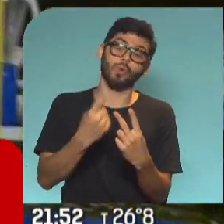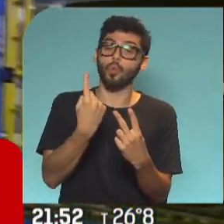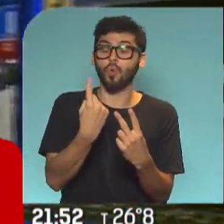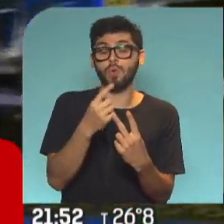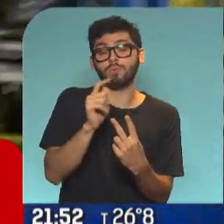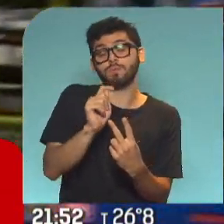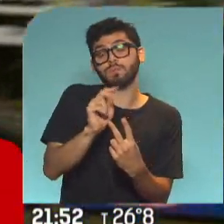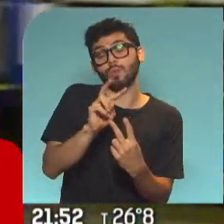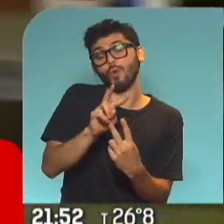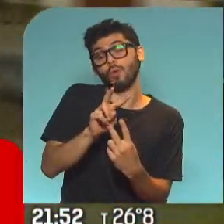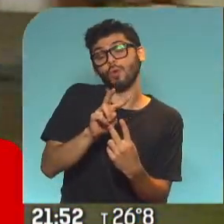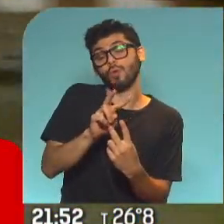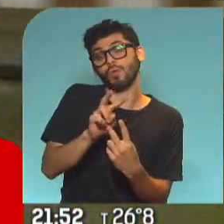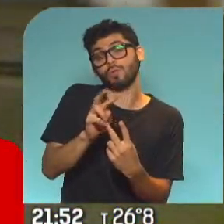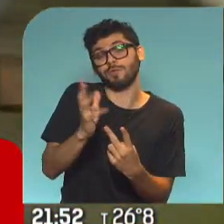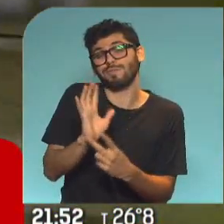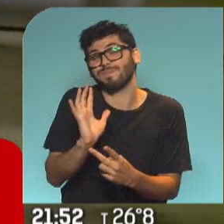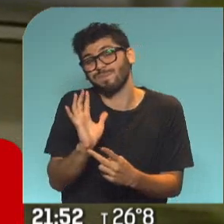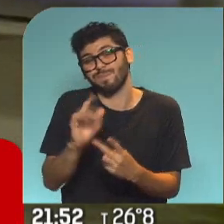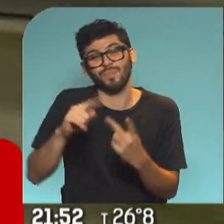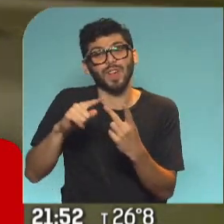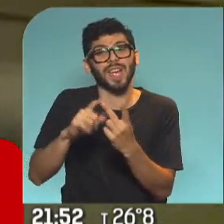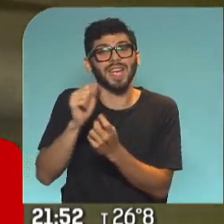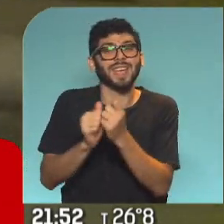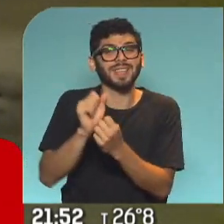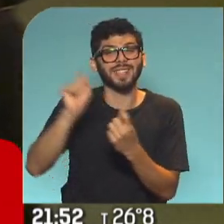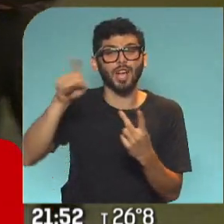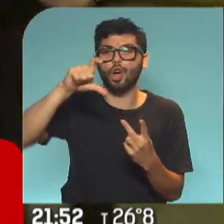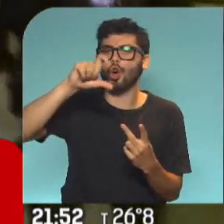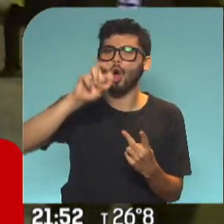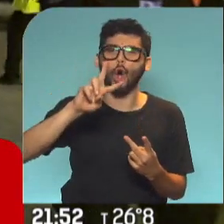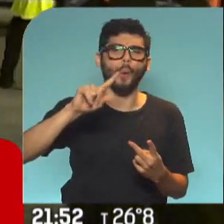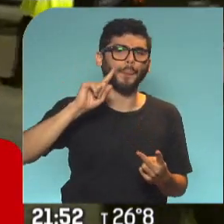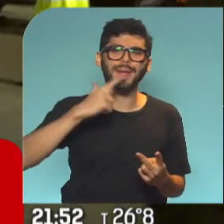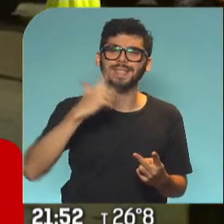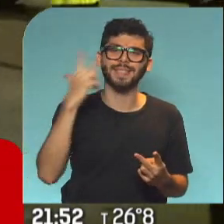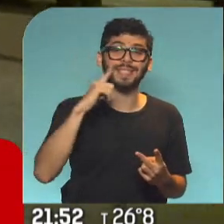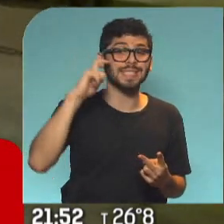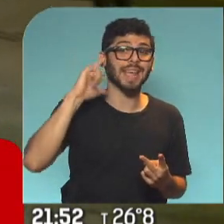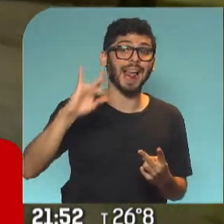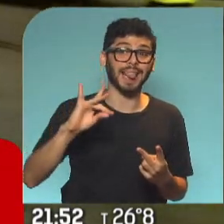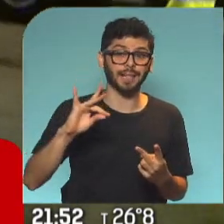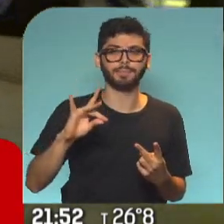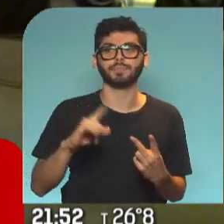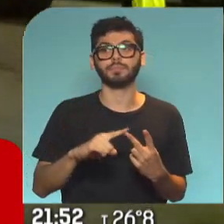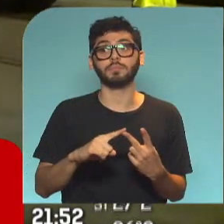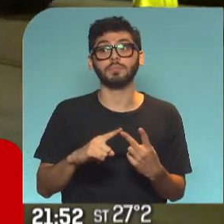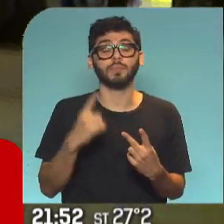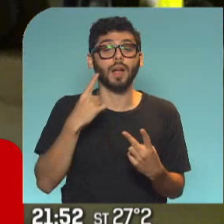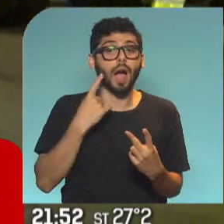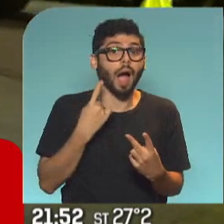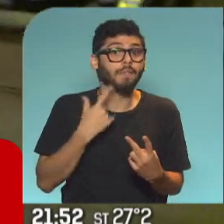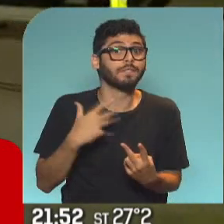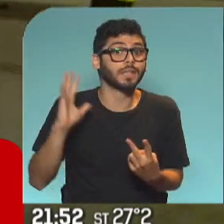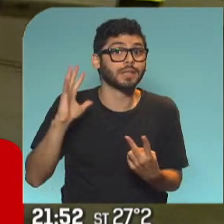si se quiere, es la llamada Covishield. Estamos esperando hasta incluso que